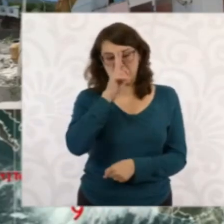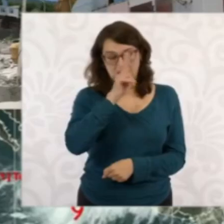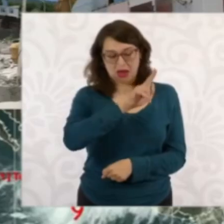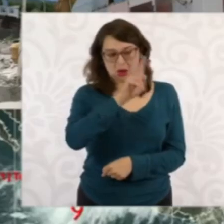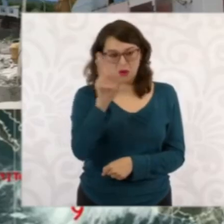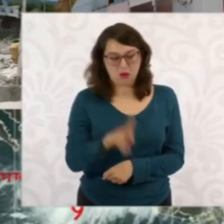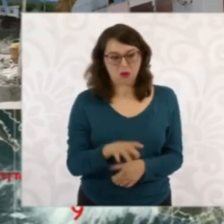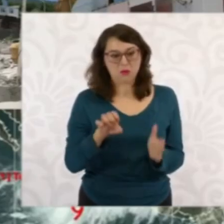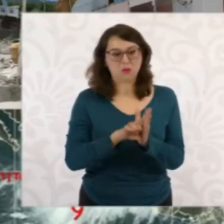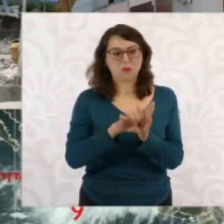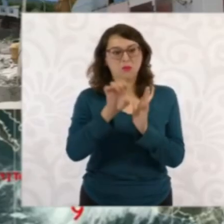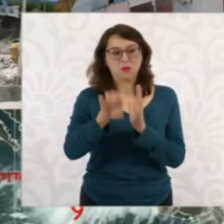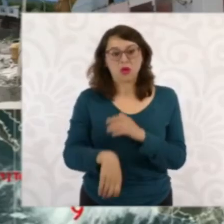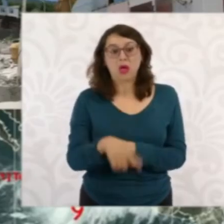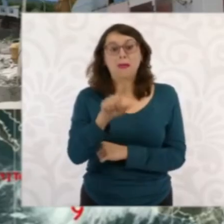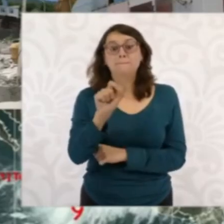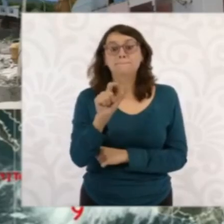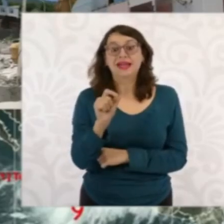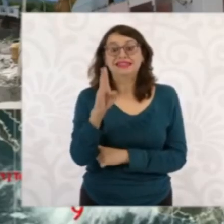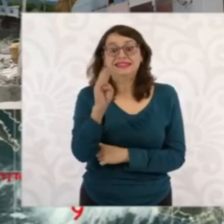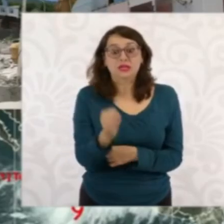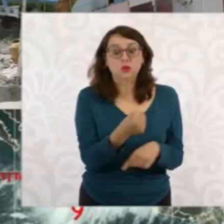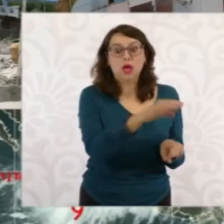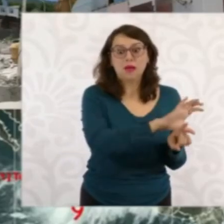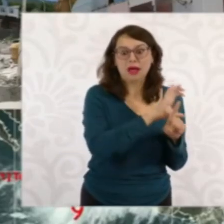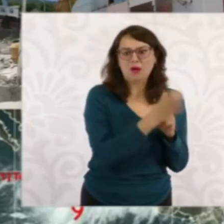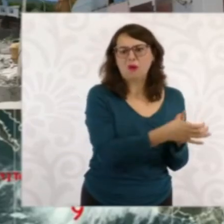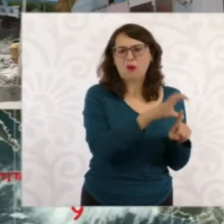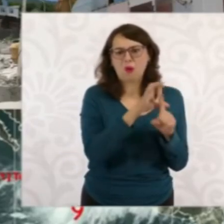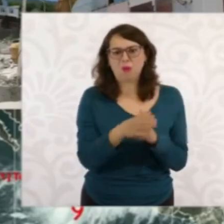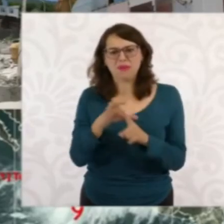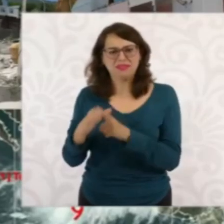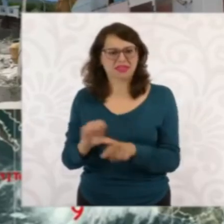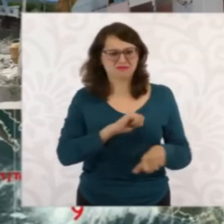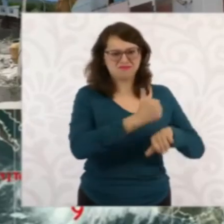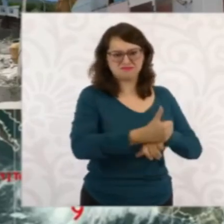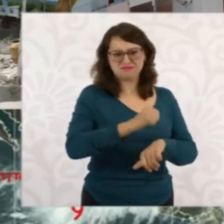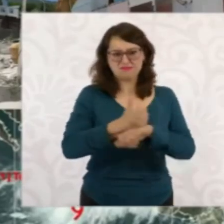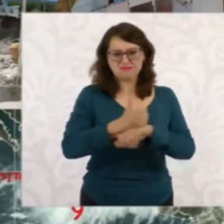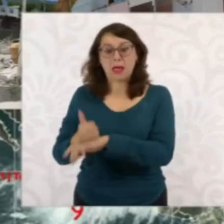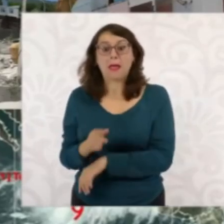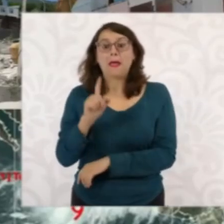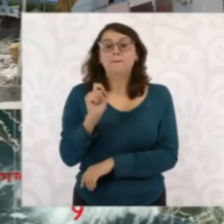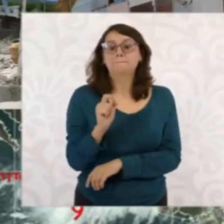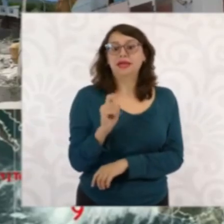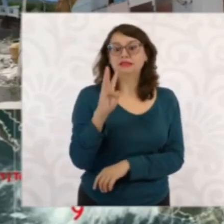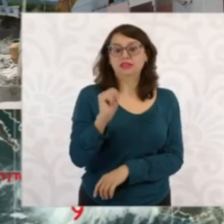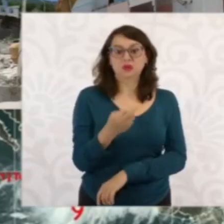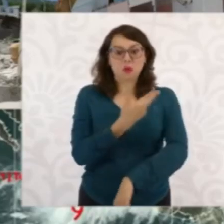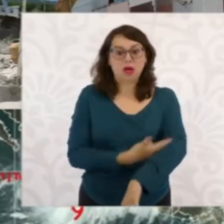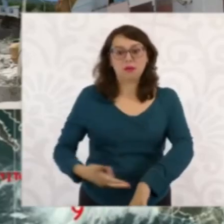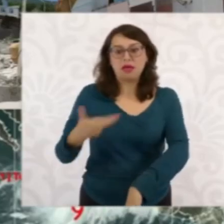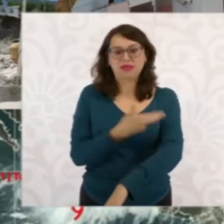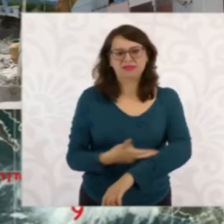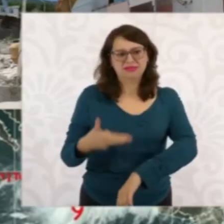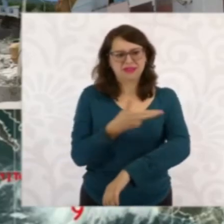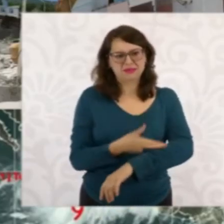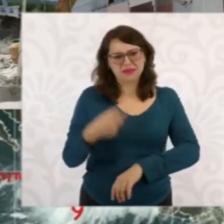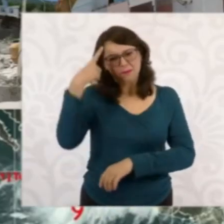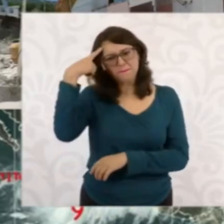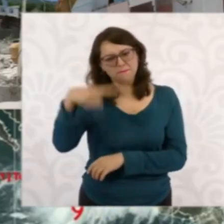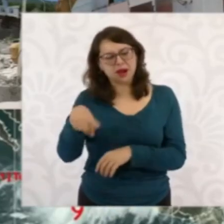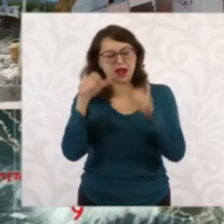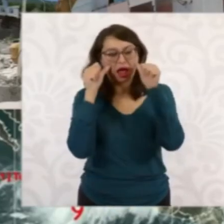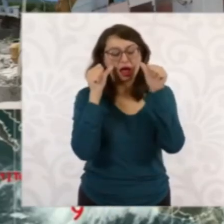esto, se instalaron 29 comités de daños y 29 declaratorias para atender 361 municipios.